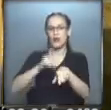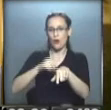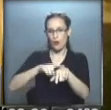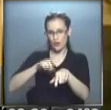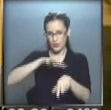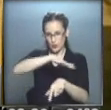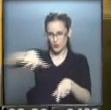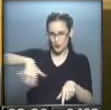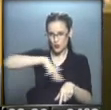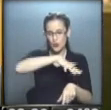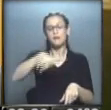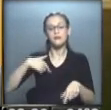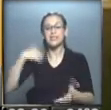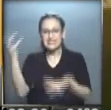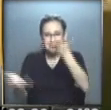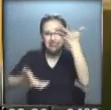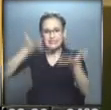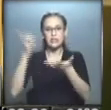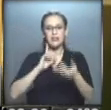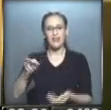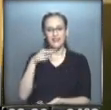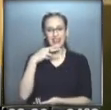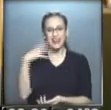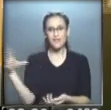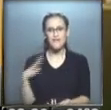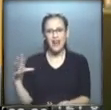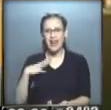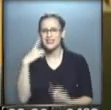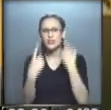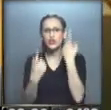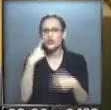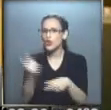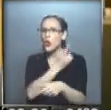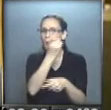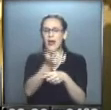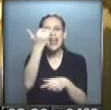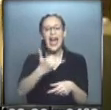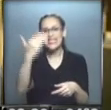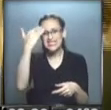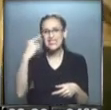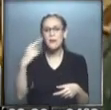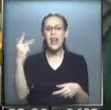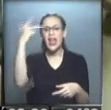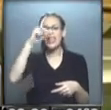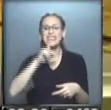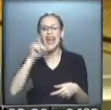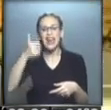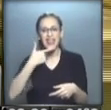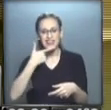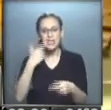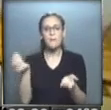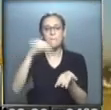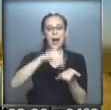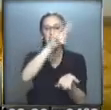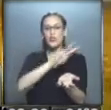El incendio, que se desató el viernes y aún no ha podido ser controlado por los bomberos, ya arrasó unas 15.000 hectáreas. Más de 200